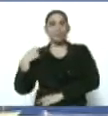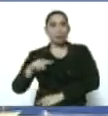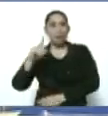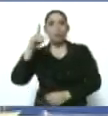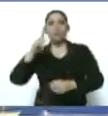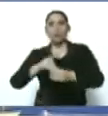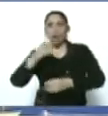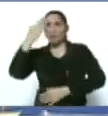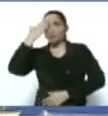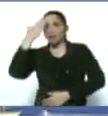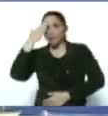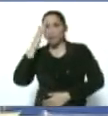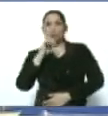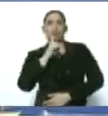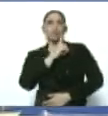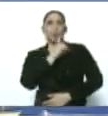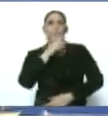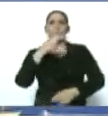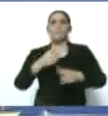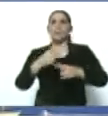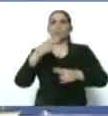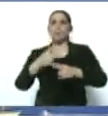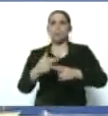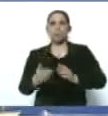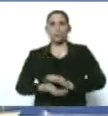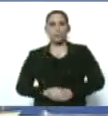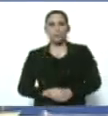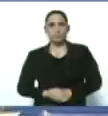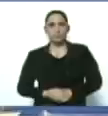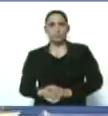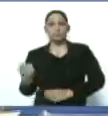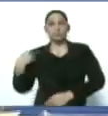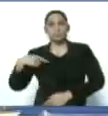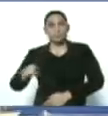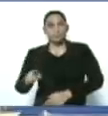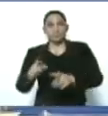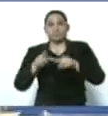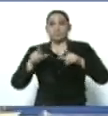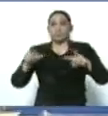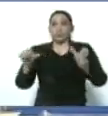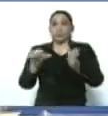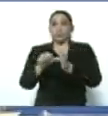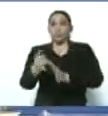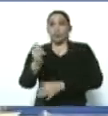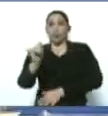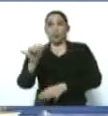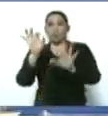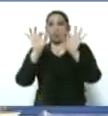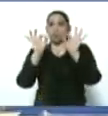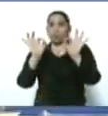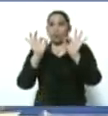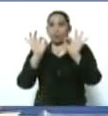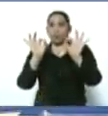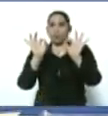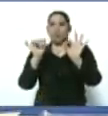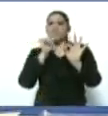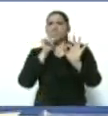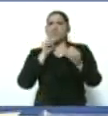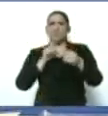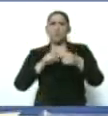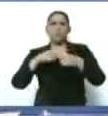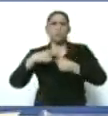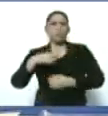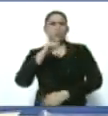datos, nombre, apellido. Tenemos los lugares donde están, quiénes los conforman, quiénes